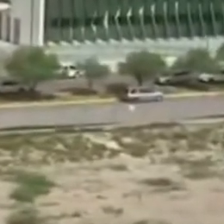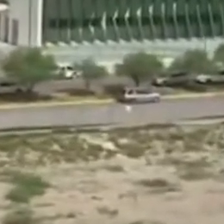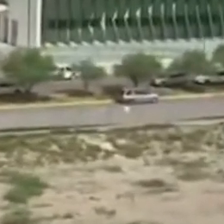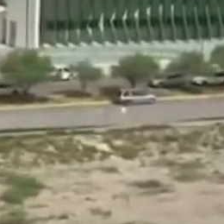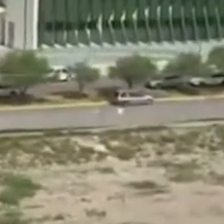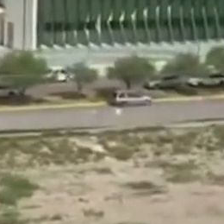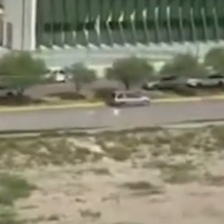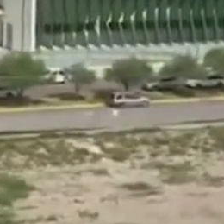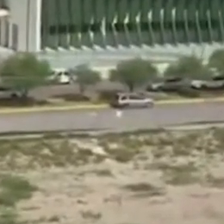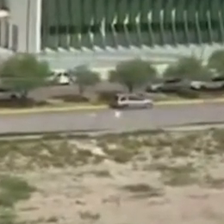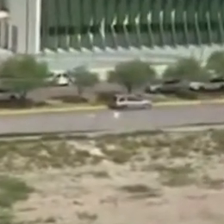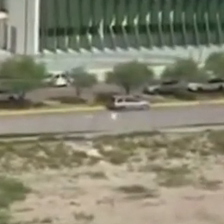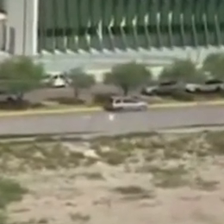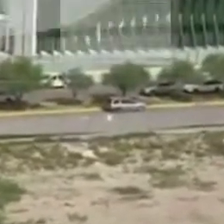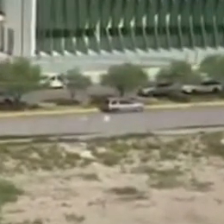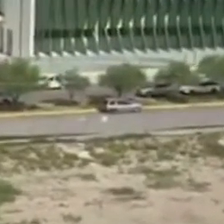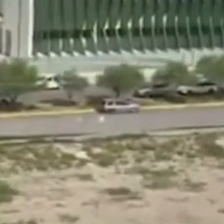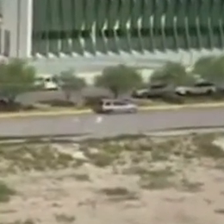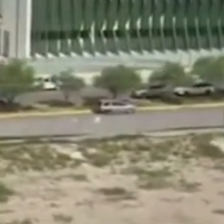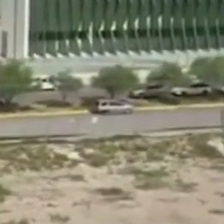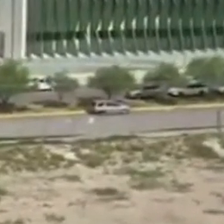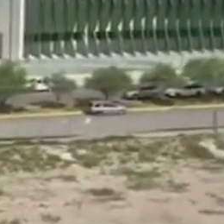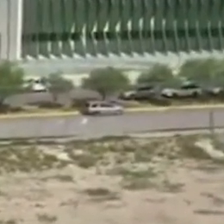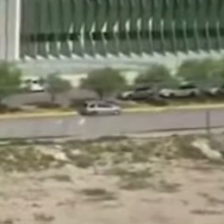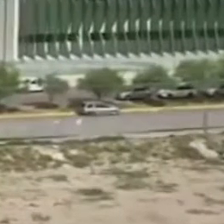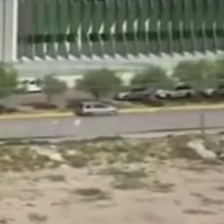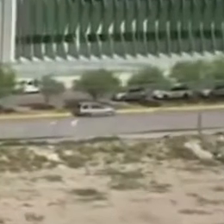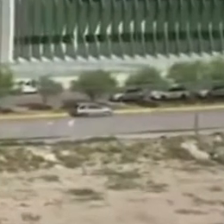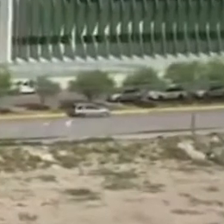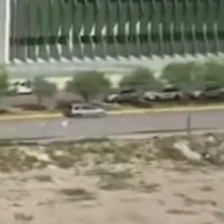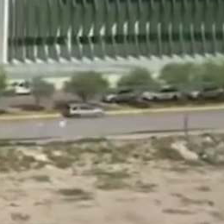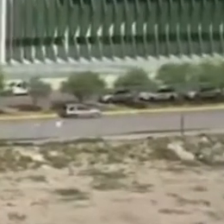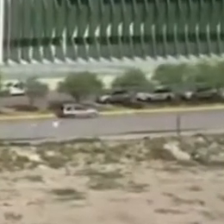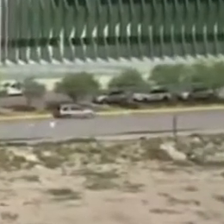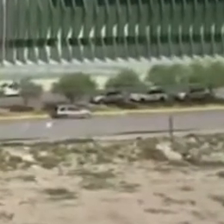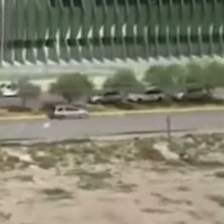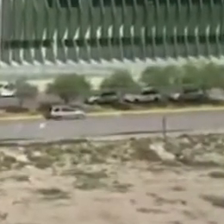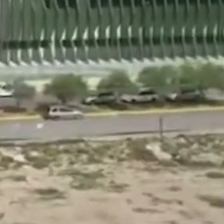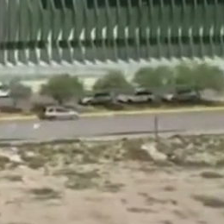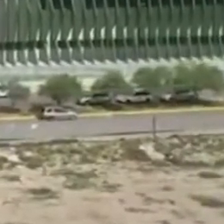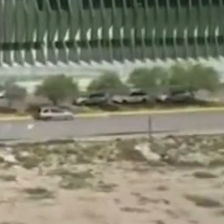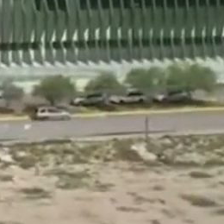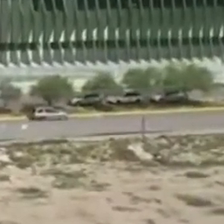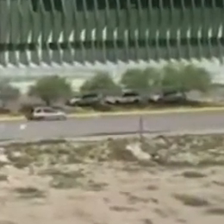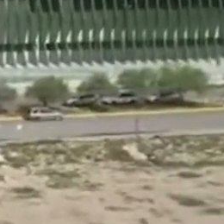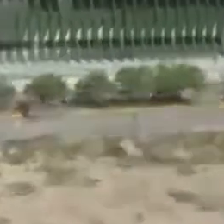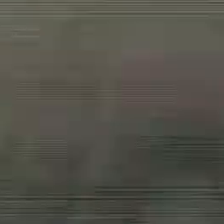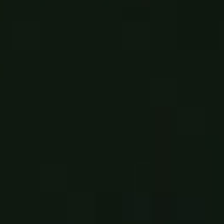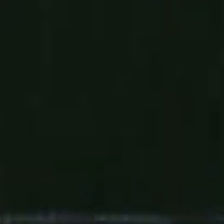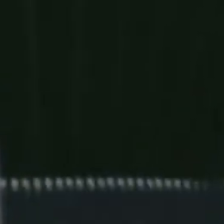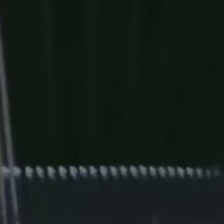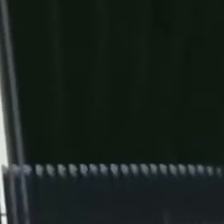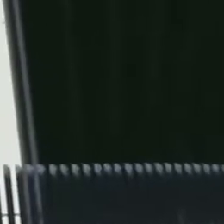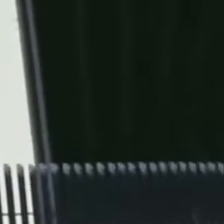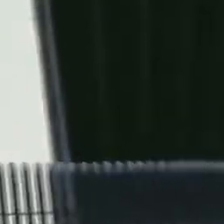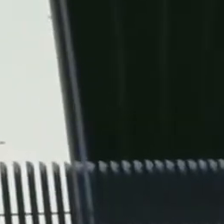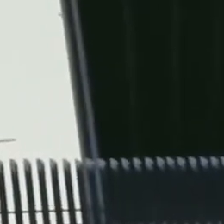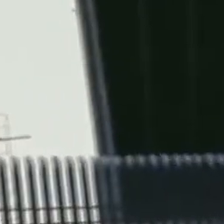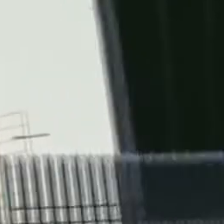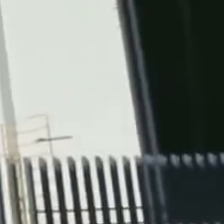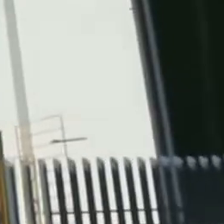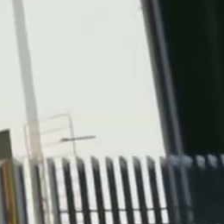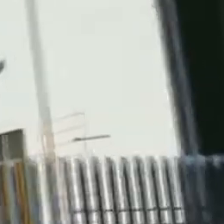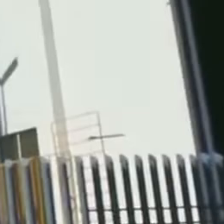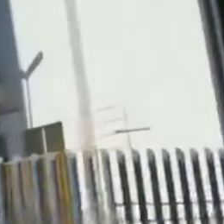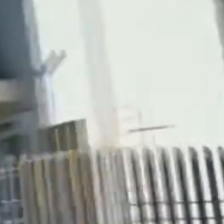de septiembre del 2015, se anunció una inversión superior a los 970 millones de pesos, principalmente de